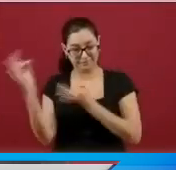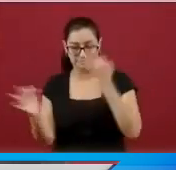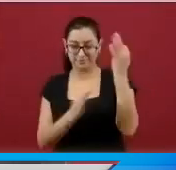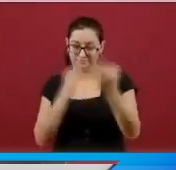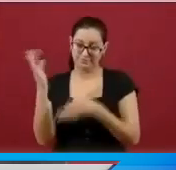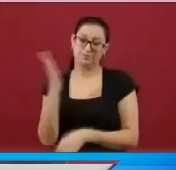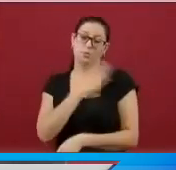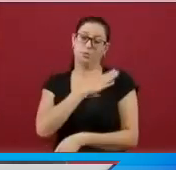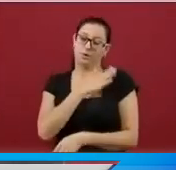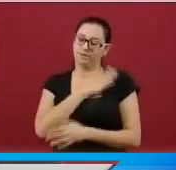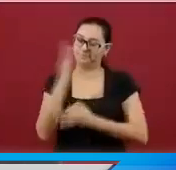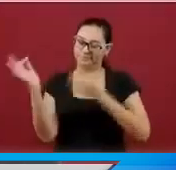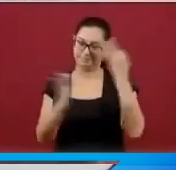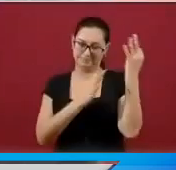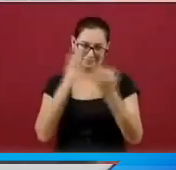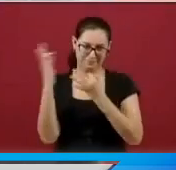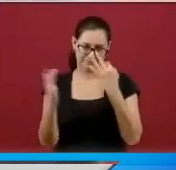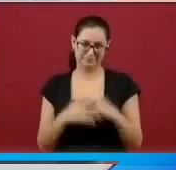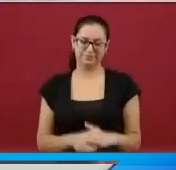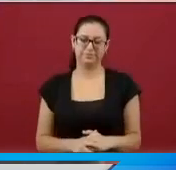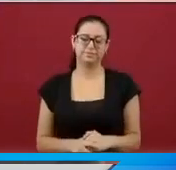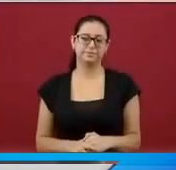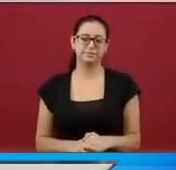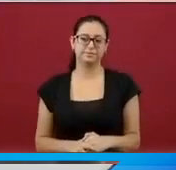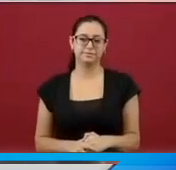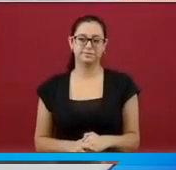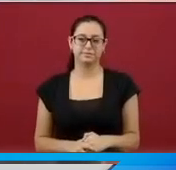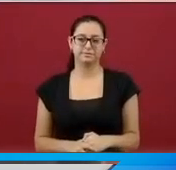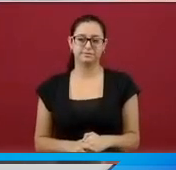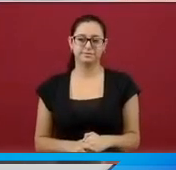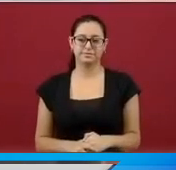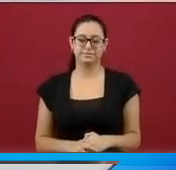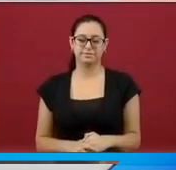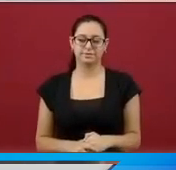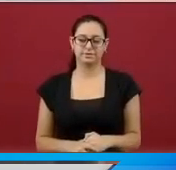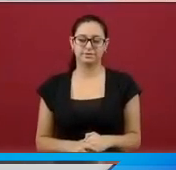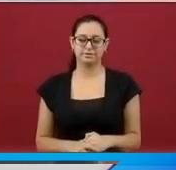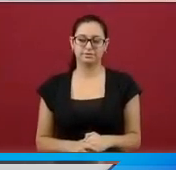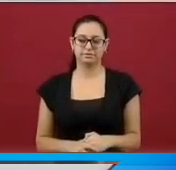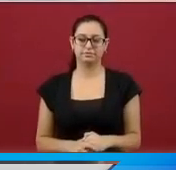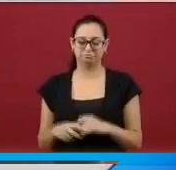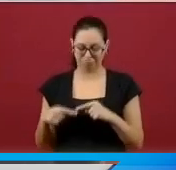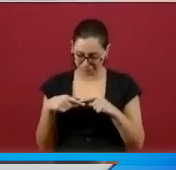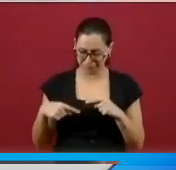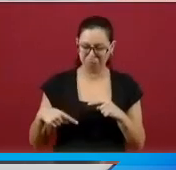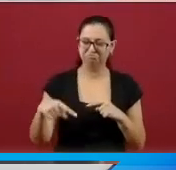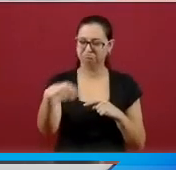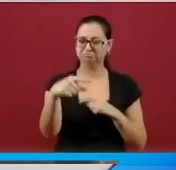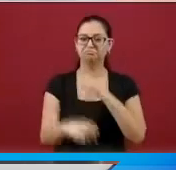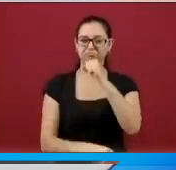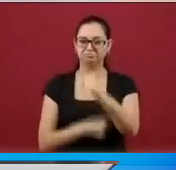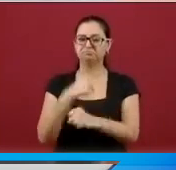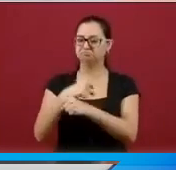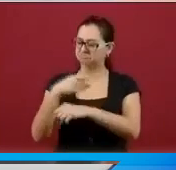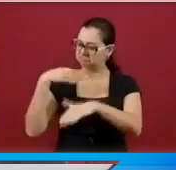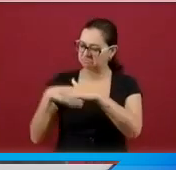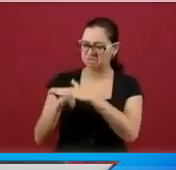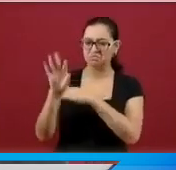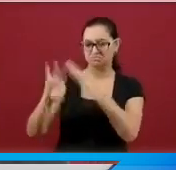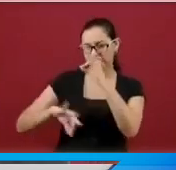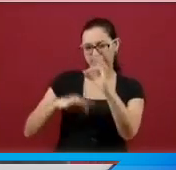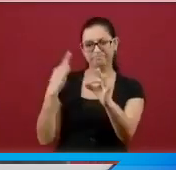Una buena noticia. Vamos a terminar este año el metro.